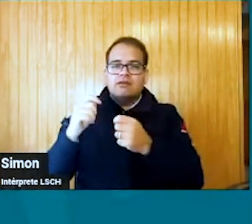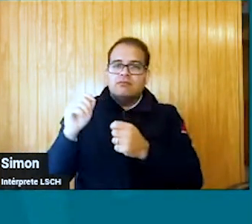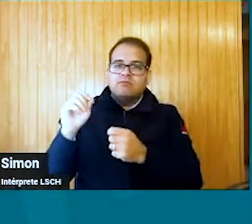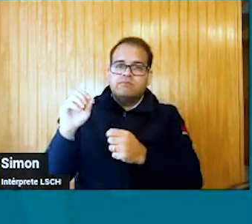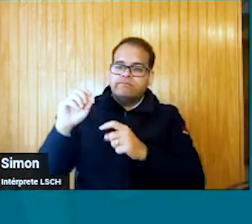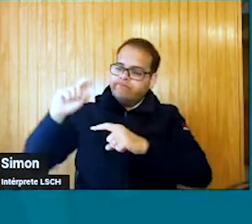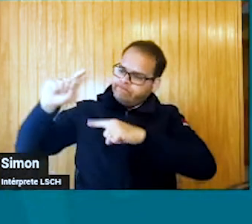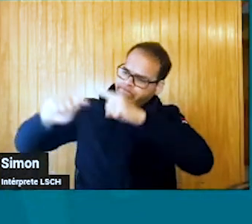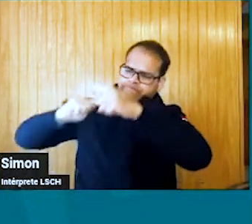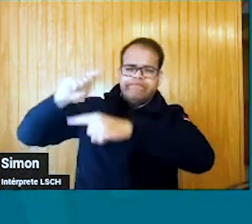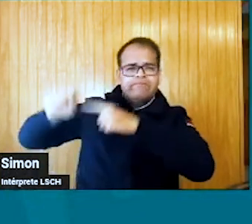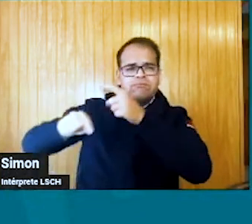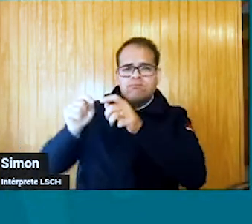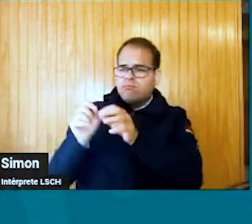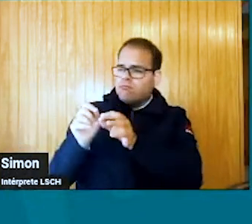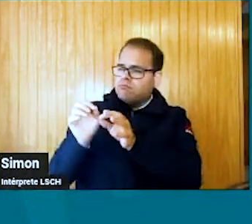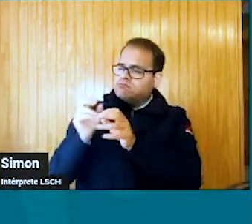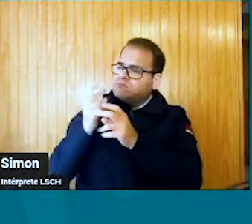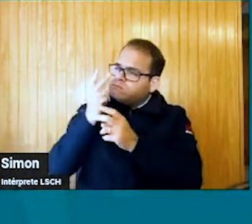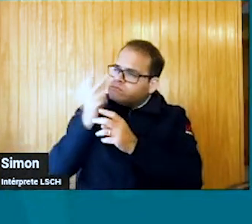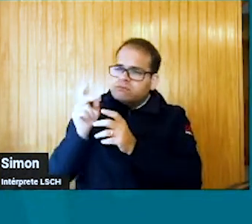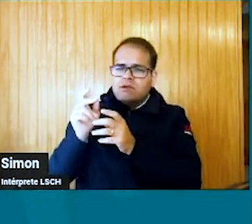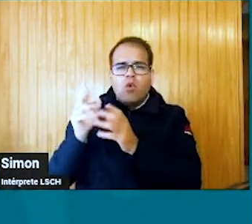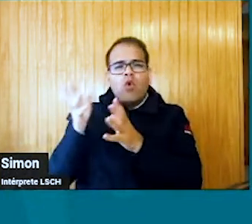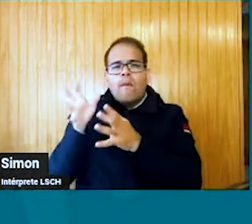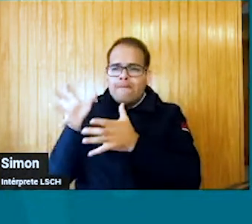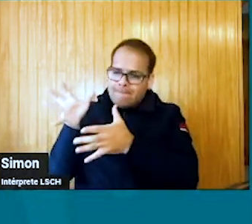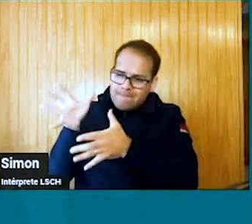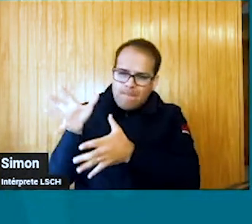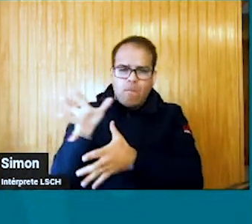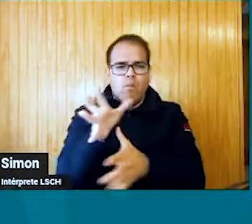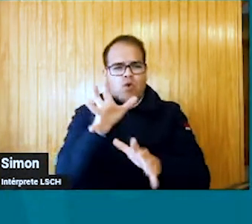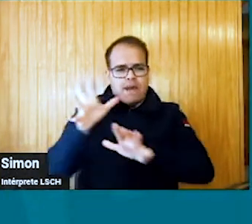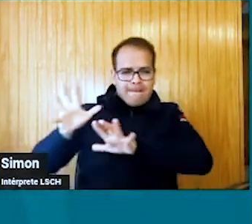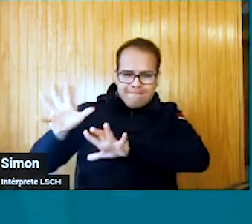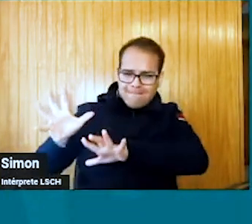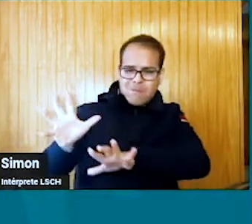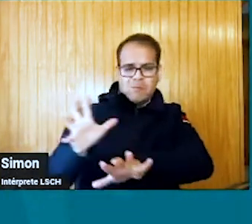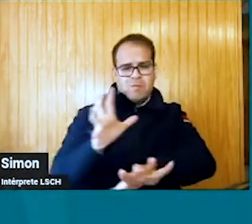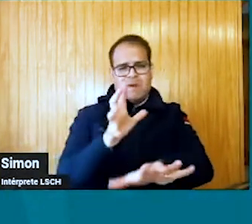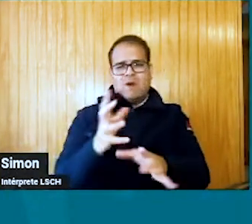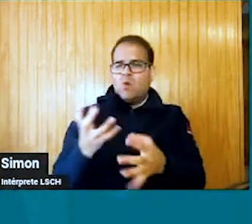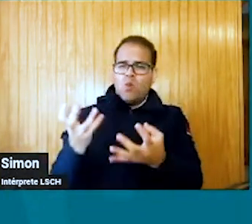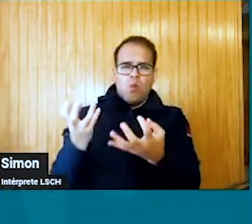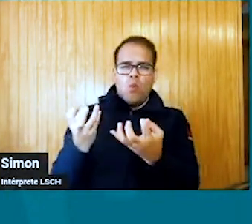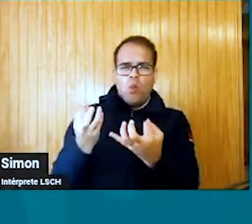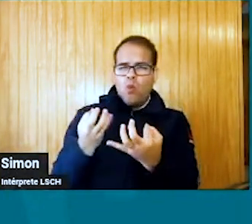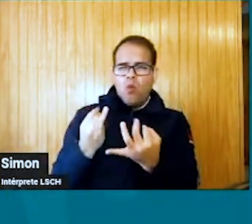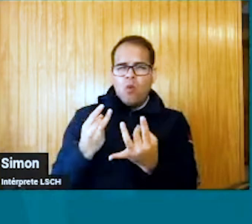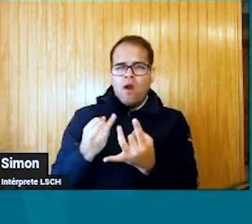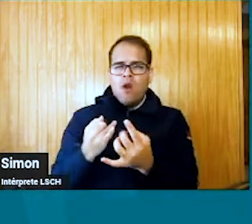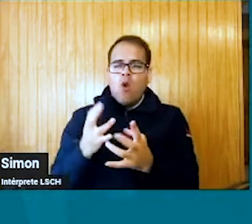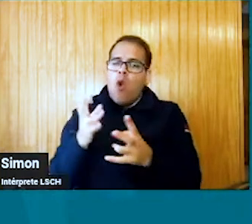pueden medir en empuje, cuánto empujan y cuánto flujo pasa a través de la